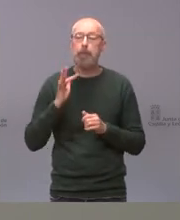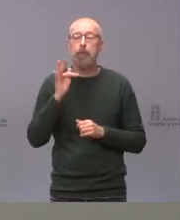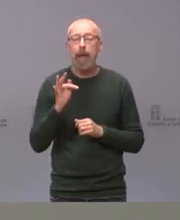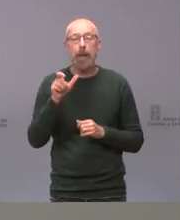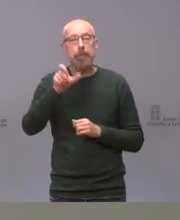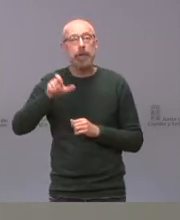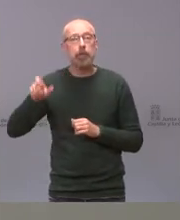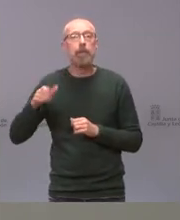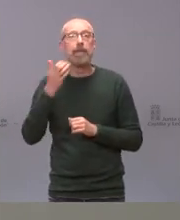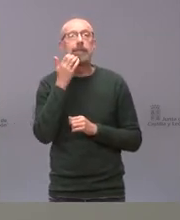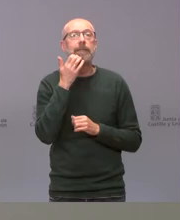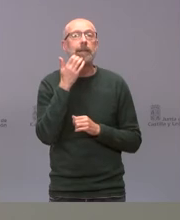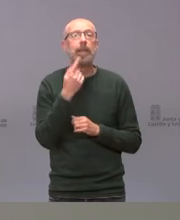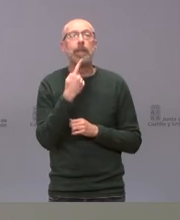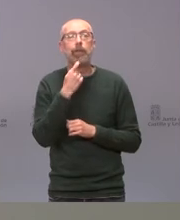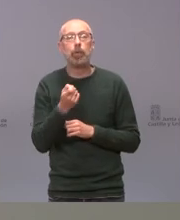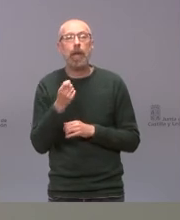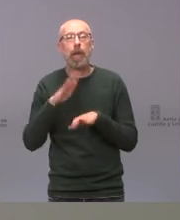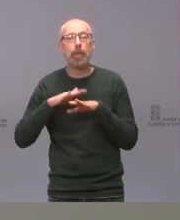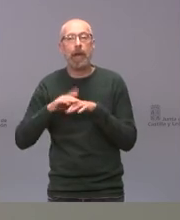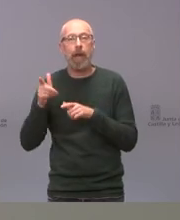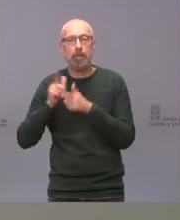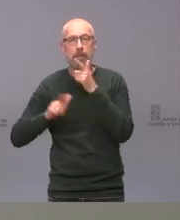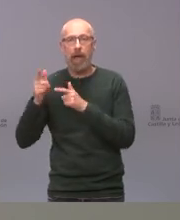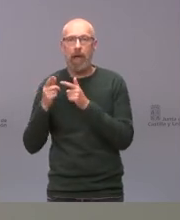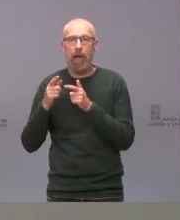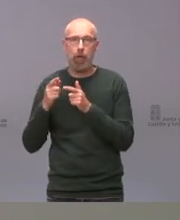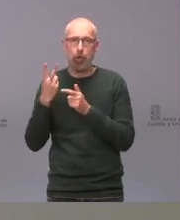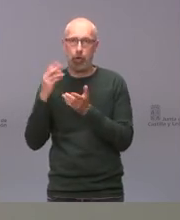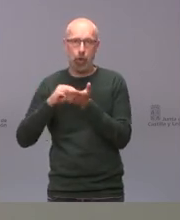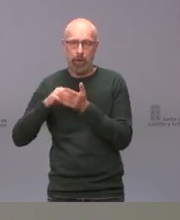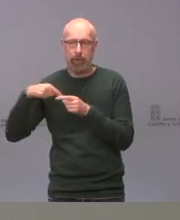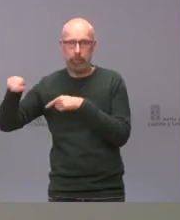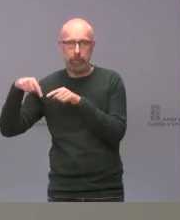en las que haya dificultades para que hagan dos viajes. Cuando sea, ya